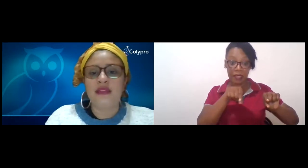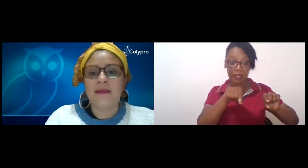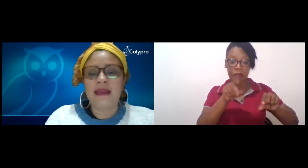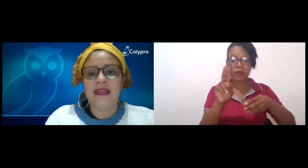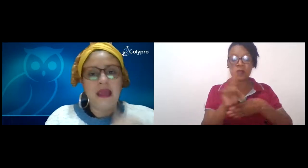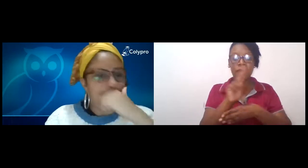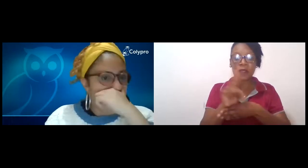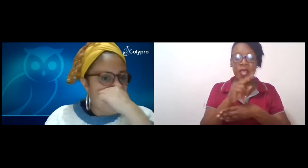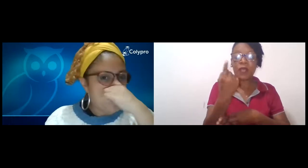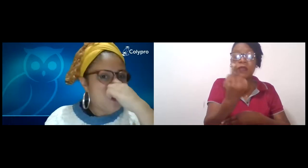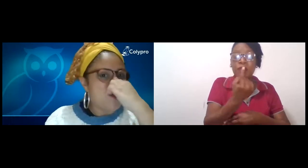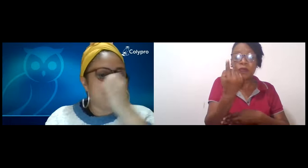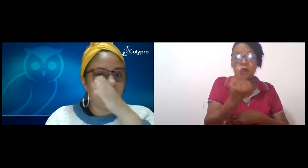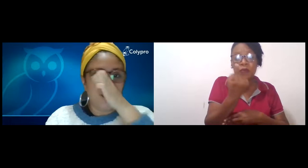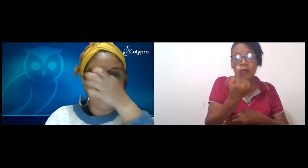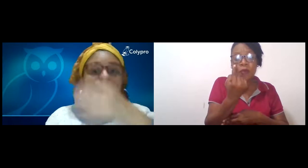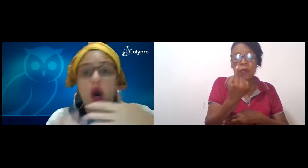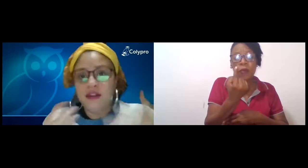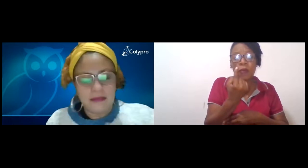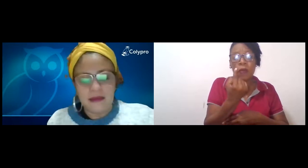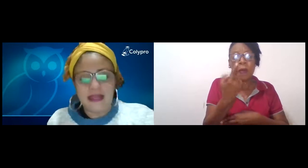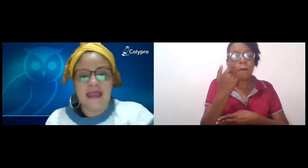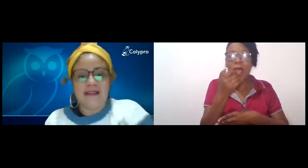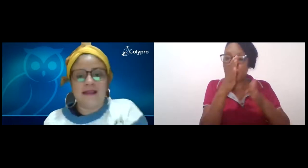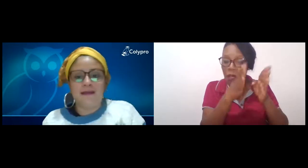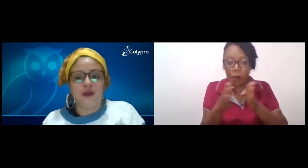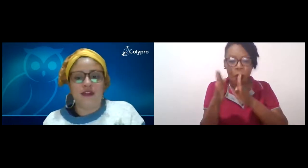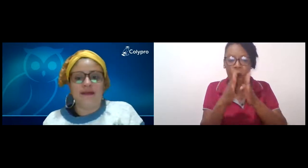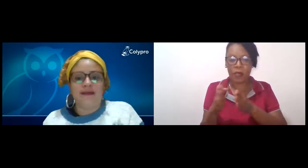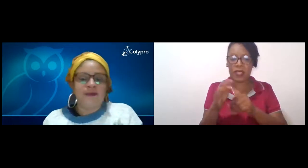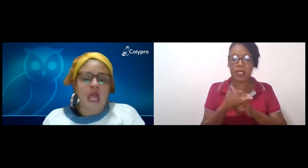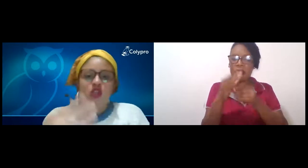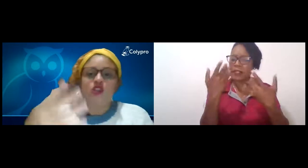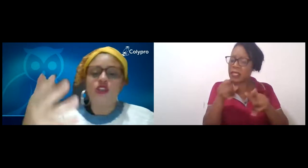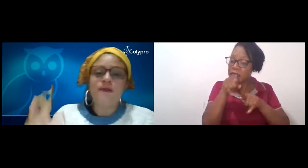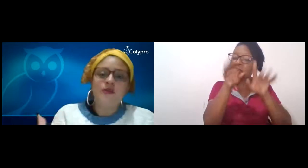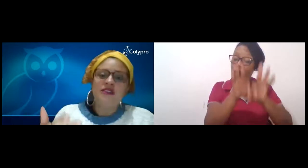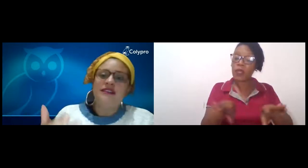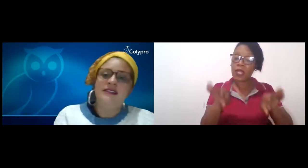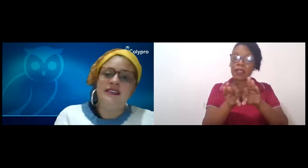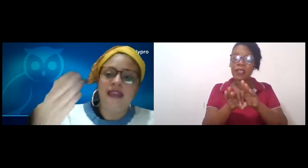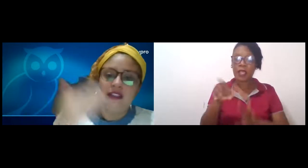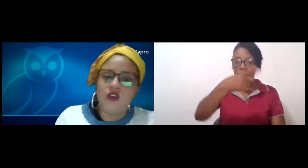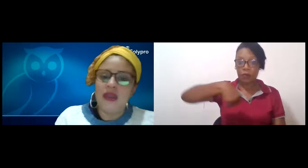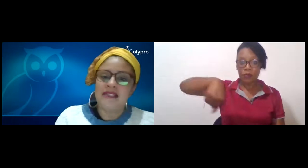botón únicamente para una cuestión de orden, ¿verdad? Que es tan importante. Nosotros vamos a